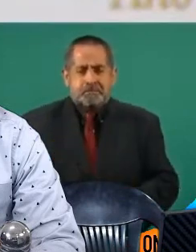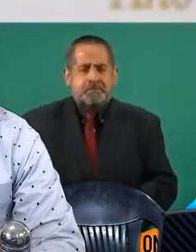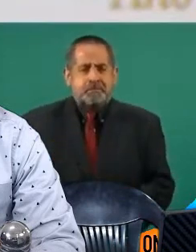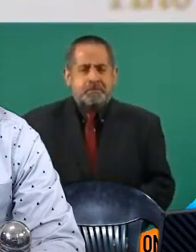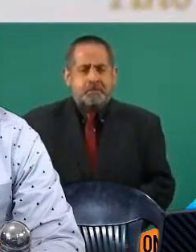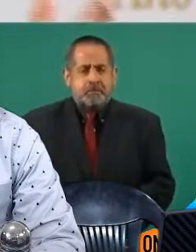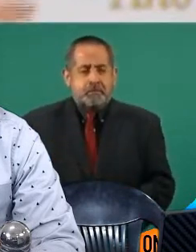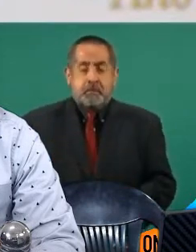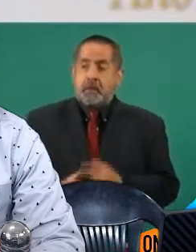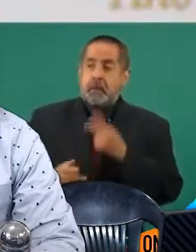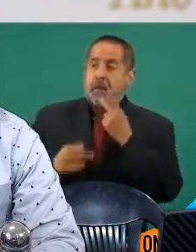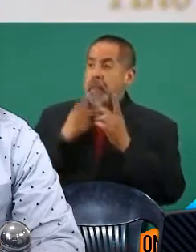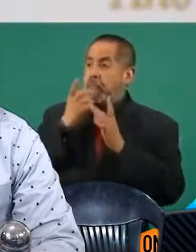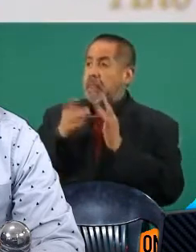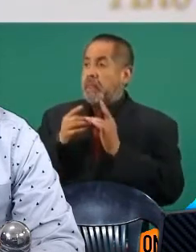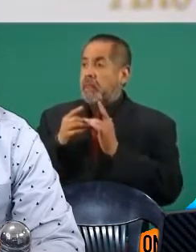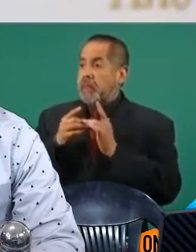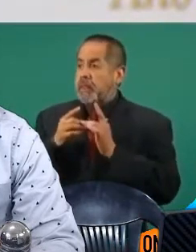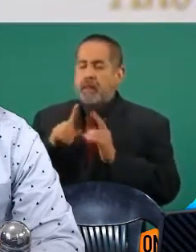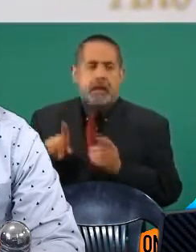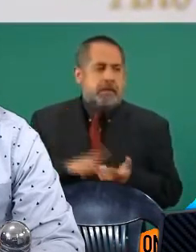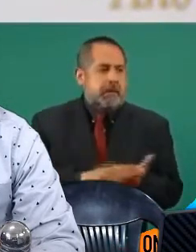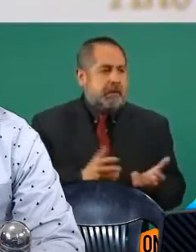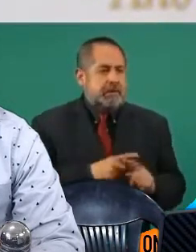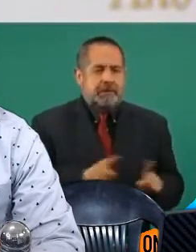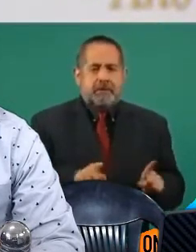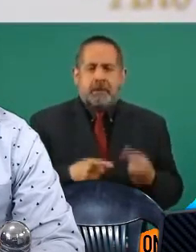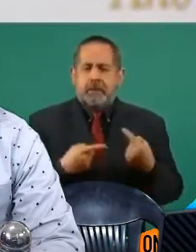Dicen una cosa y hacen otra.